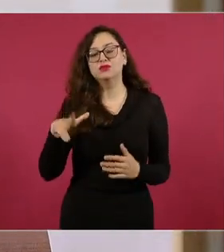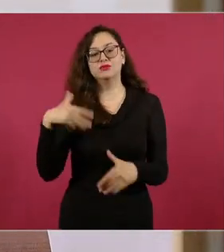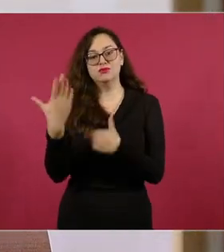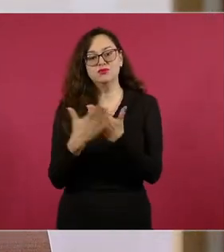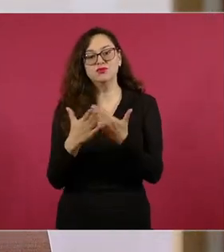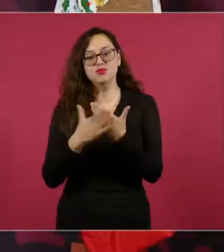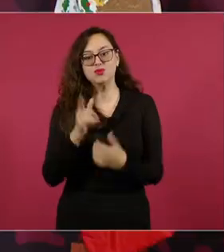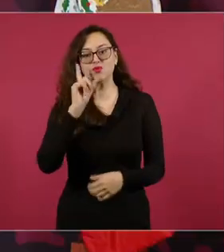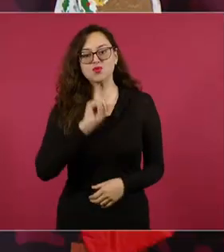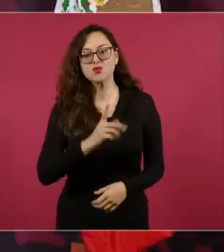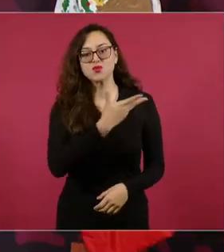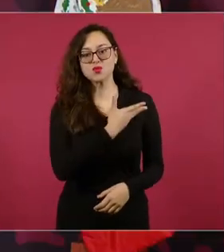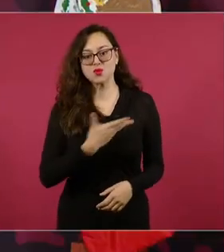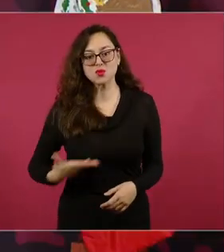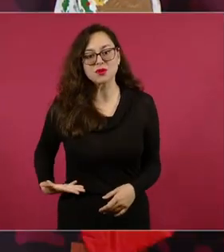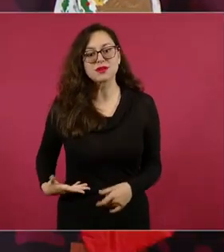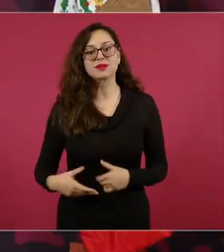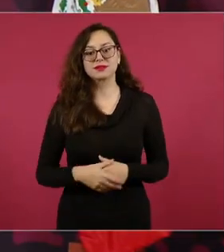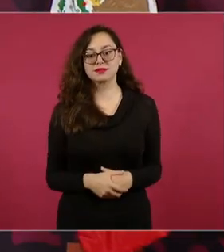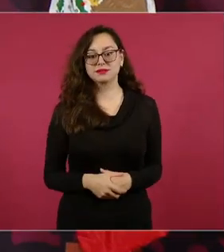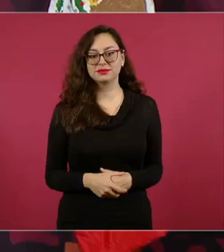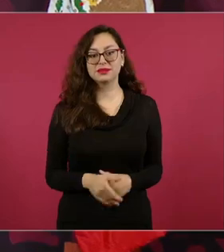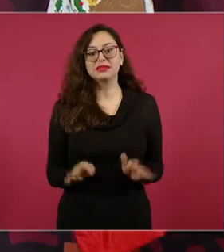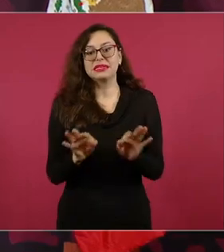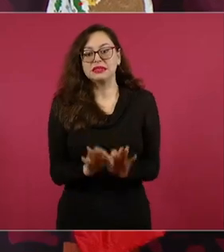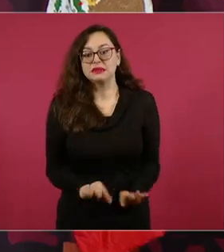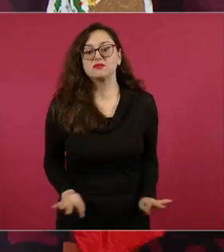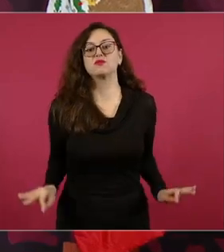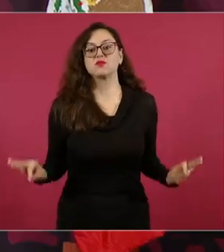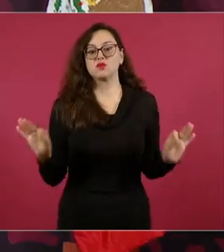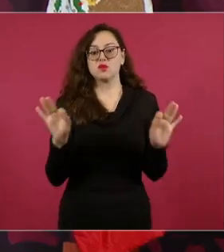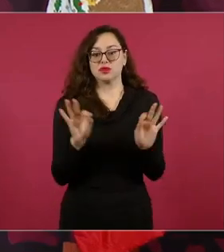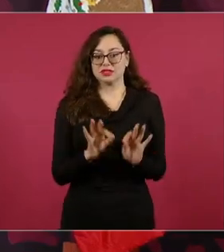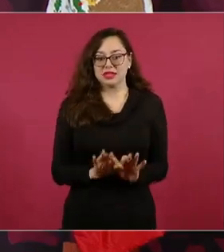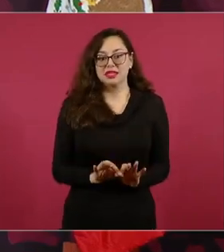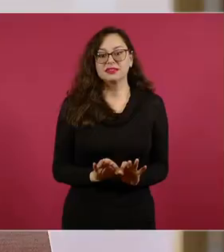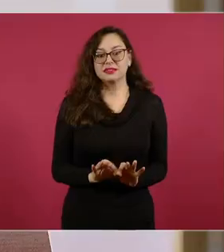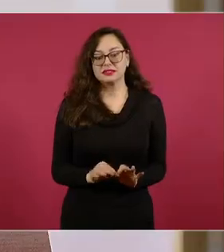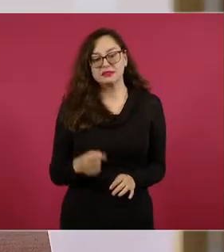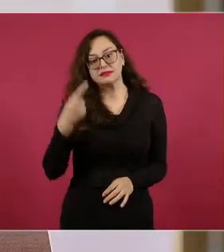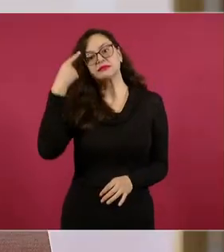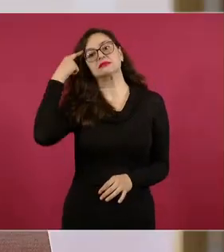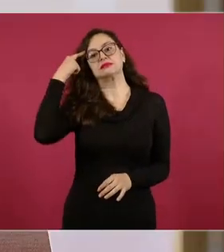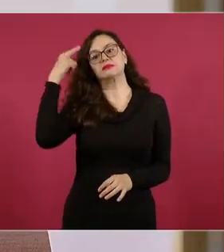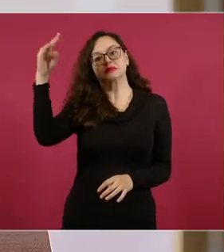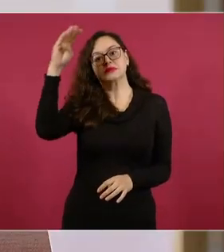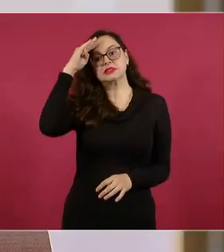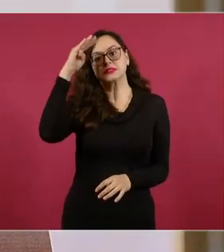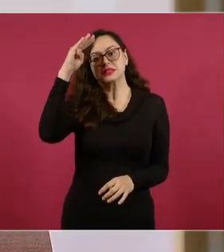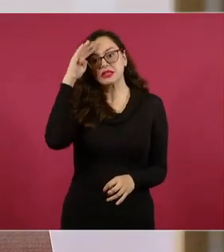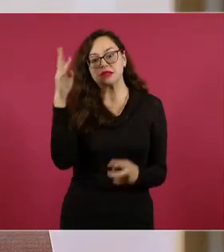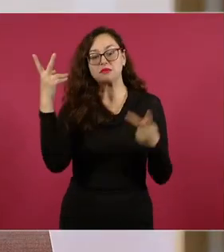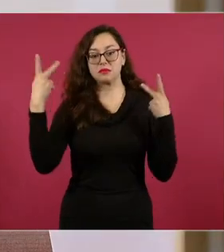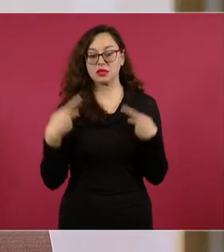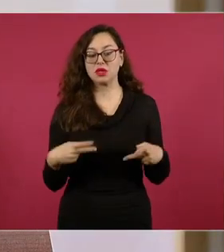Es que es muy importante que el que gobierne